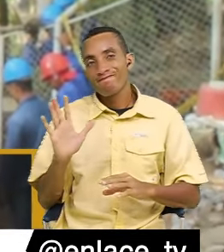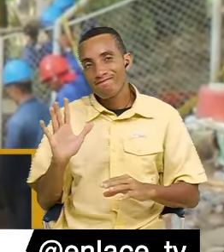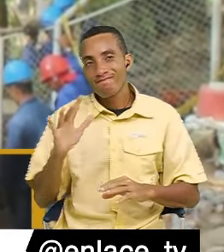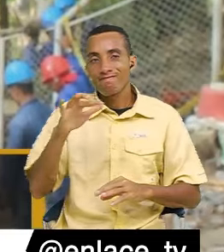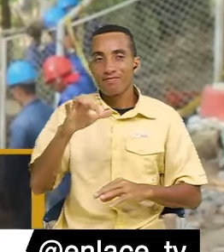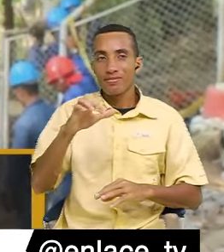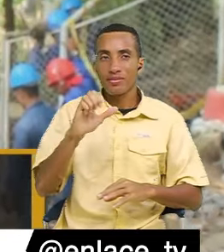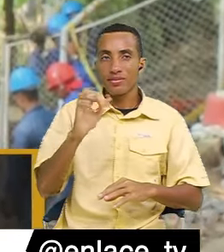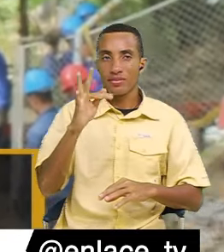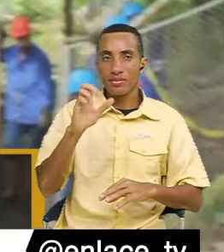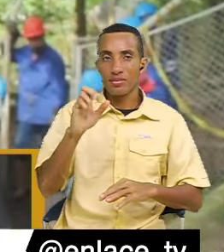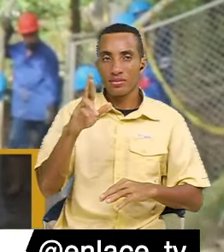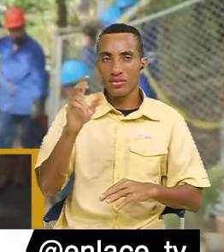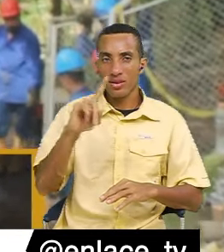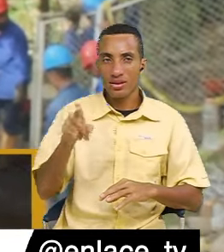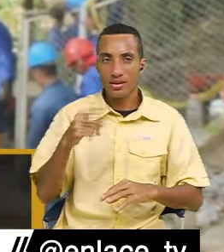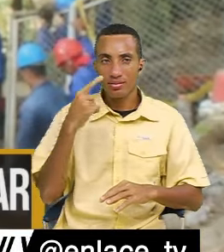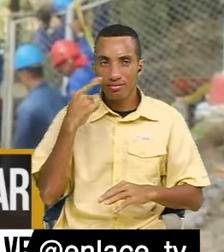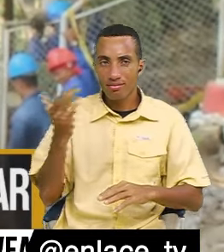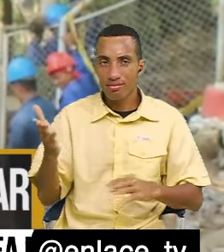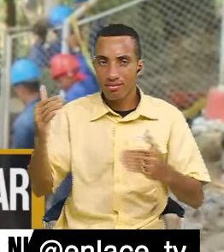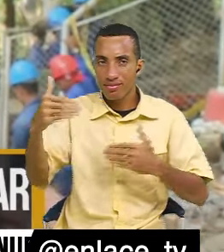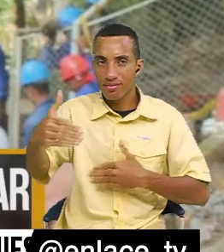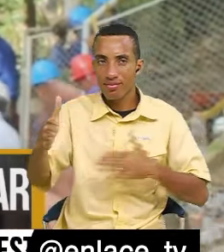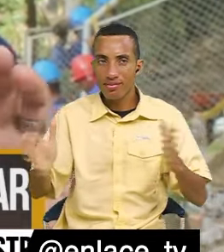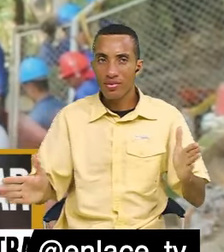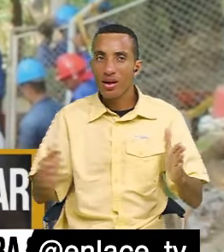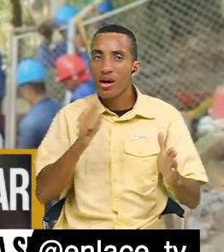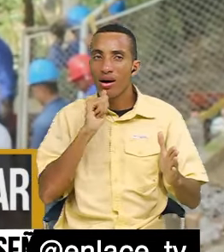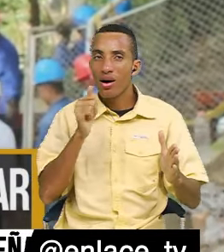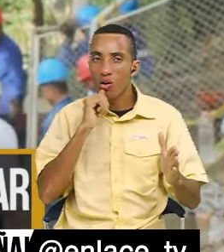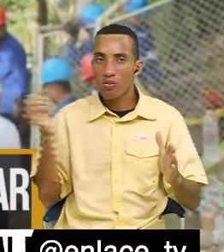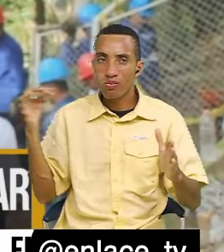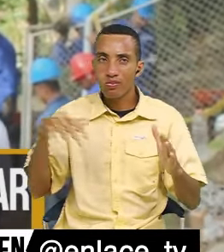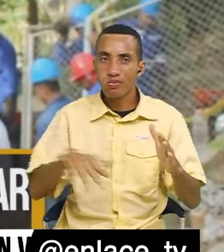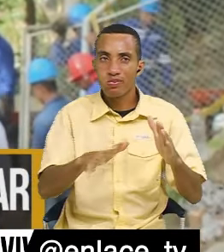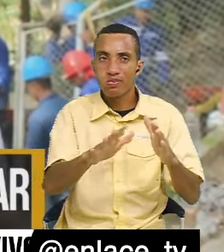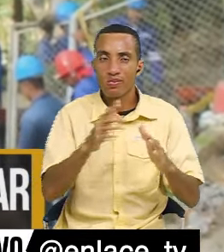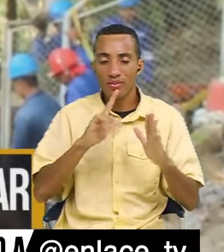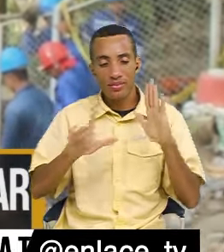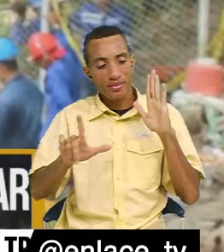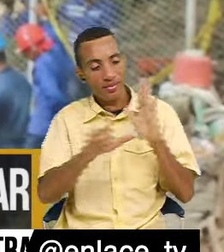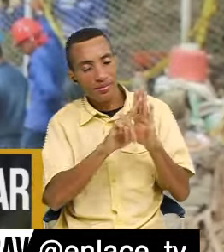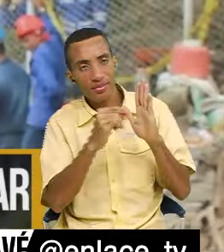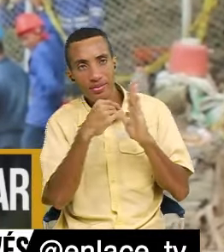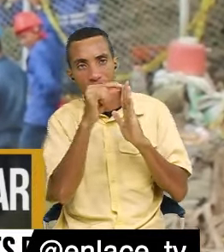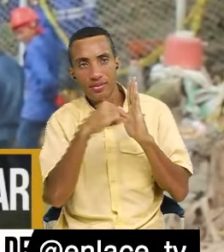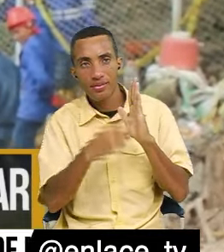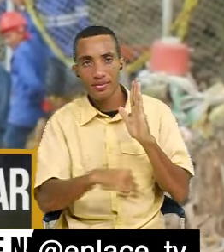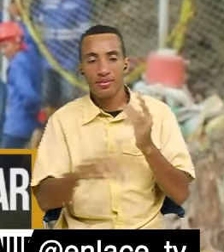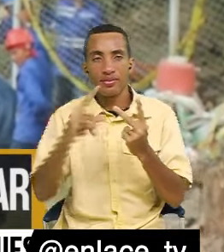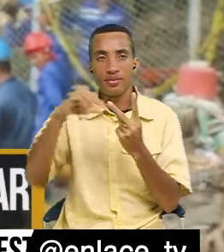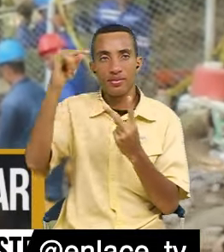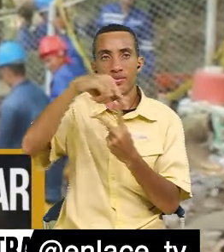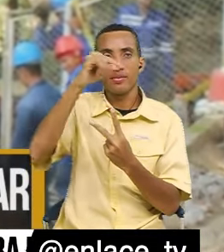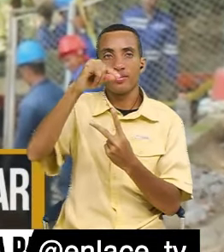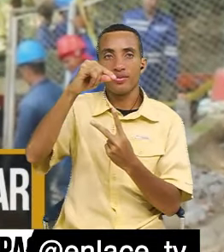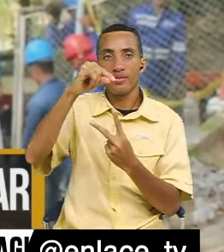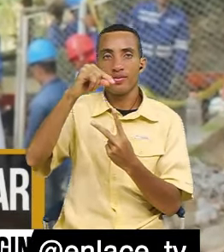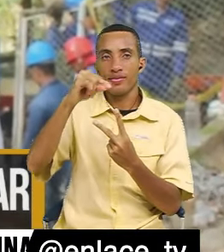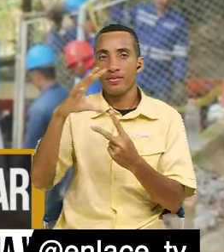vida, no están tratando adecuadamente las aguas, no estamos cumpliendo con unos parámetros que nos exige la corporación, la